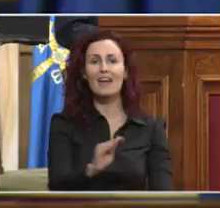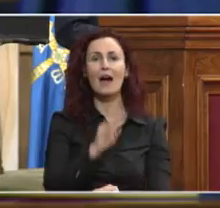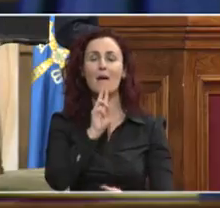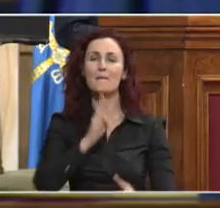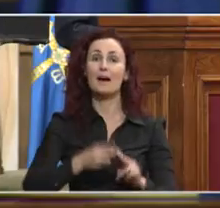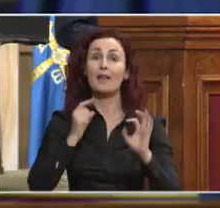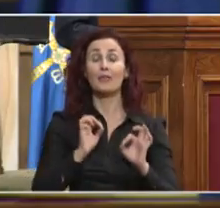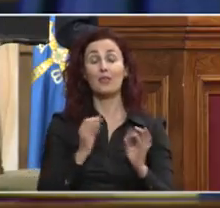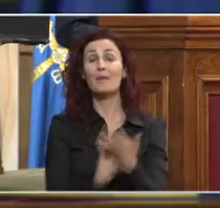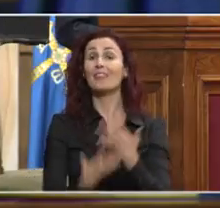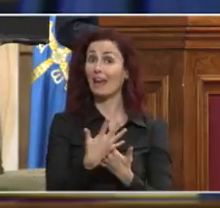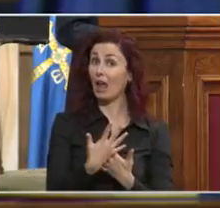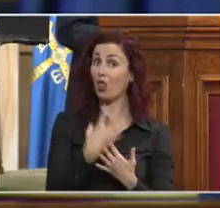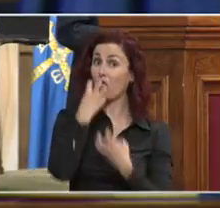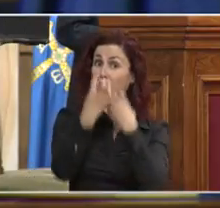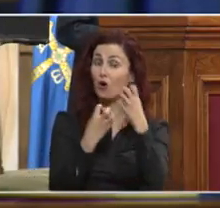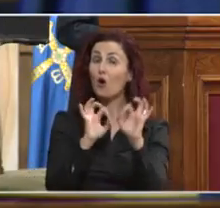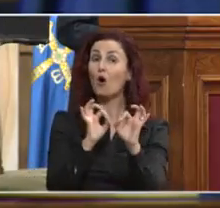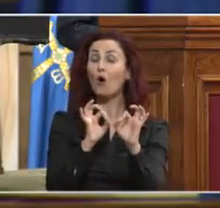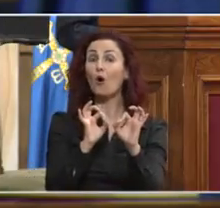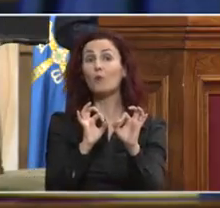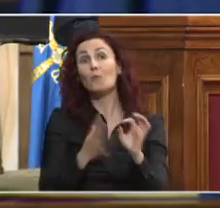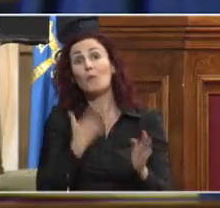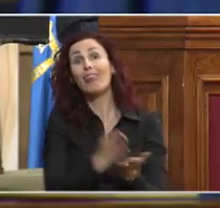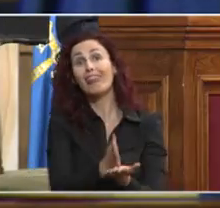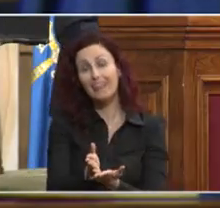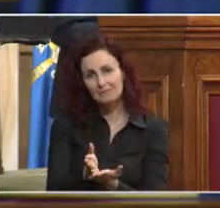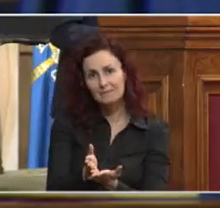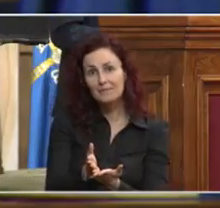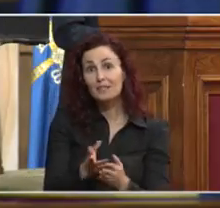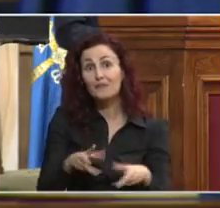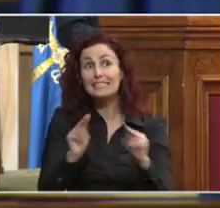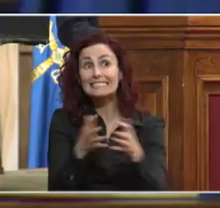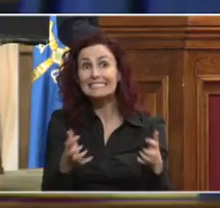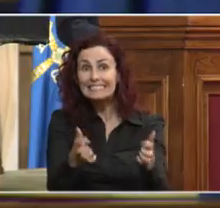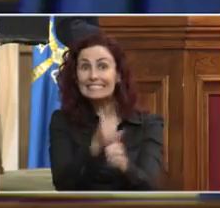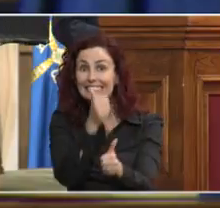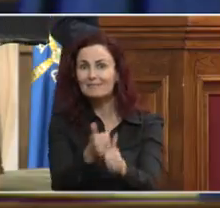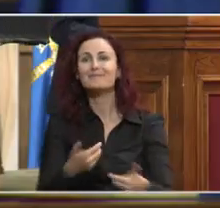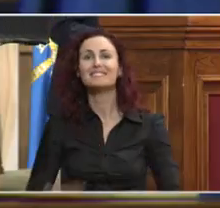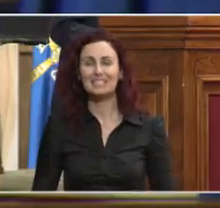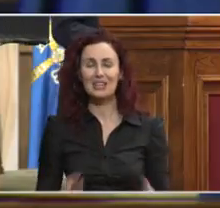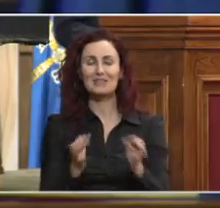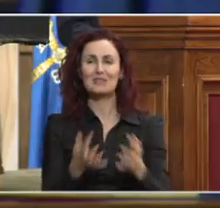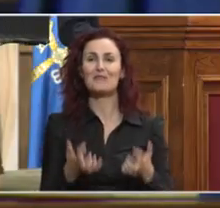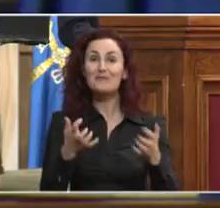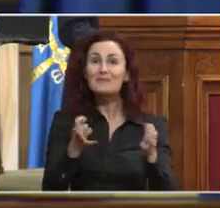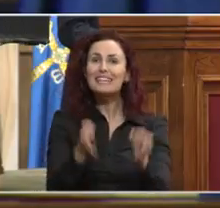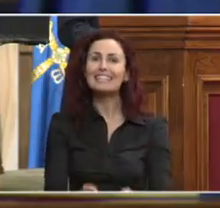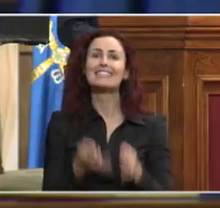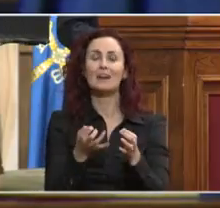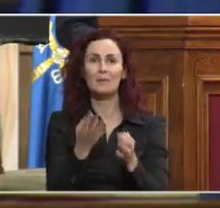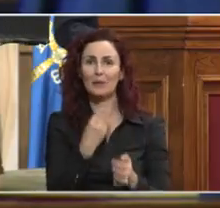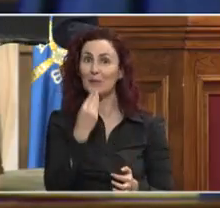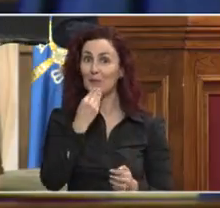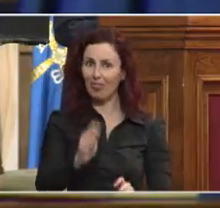ovejas de balido mixto o también ambivalentes. Fin de la cita. Este párrafo siempre me